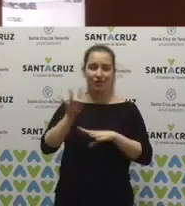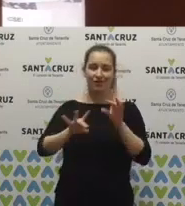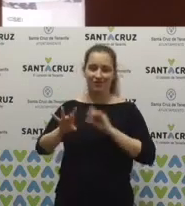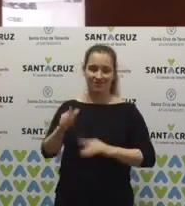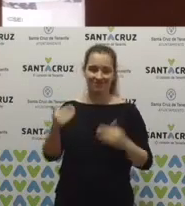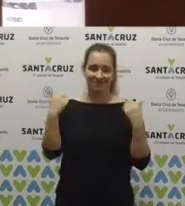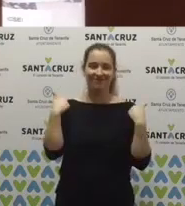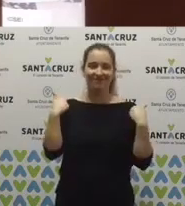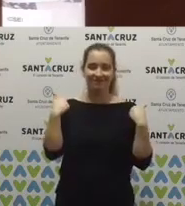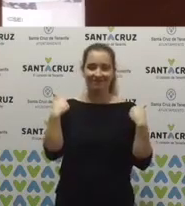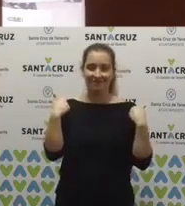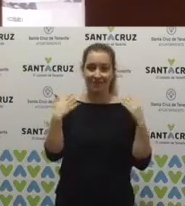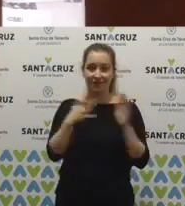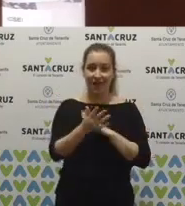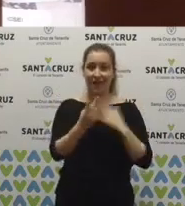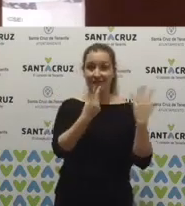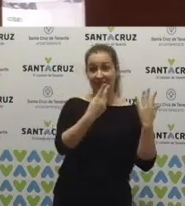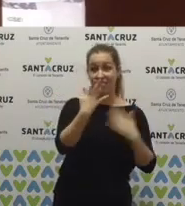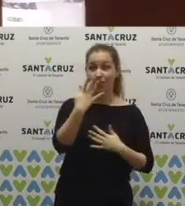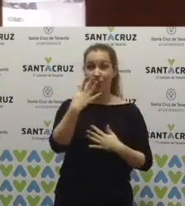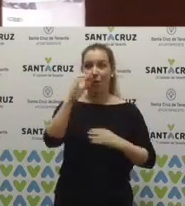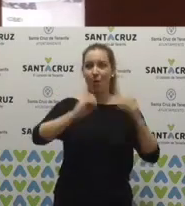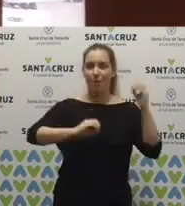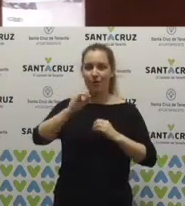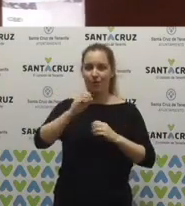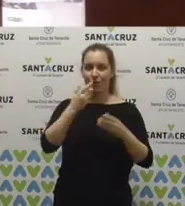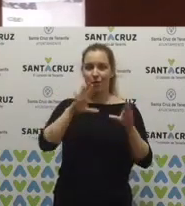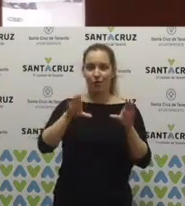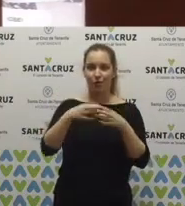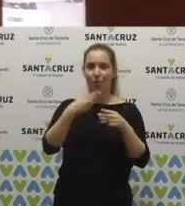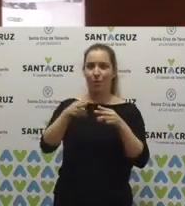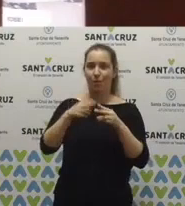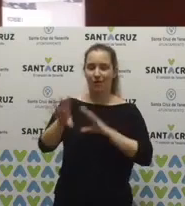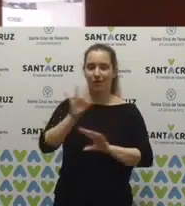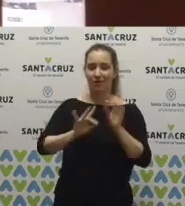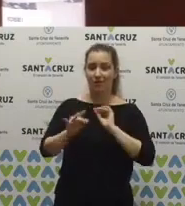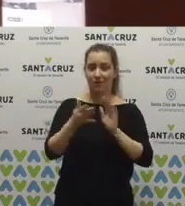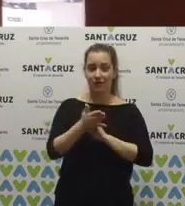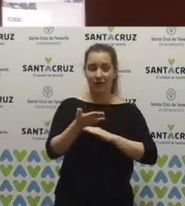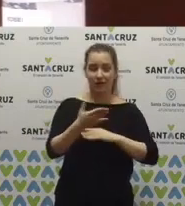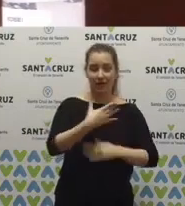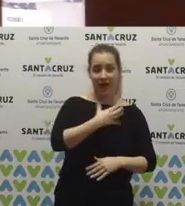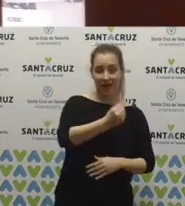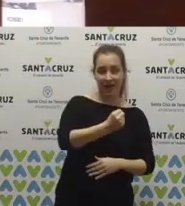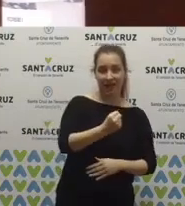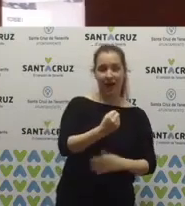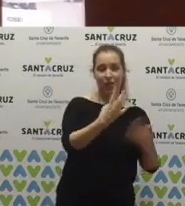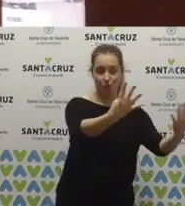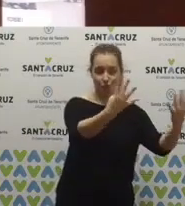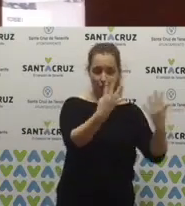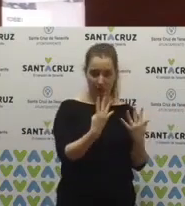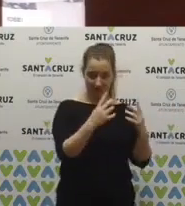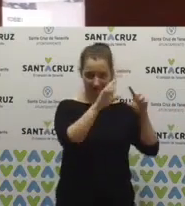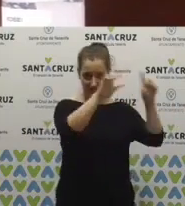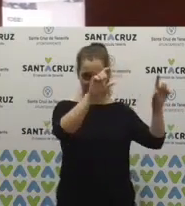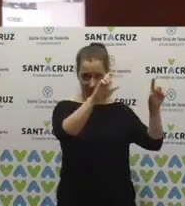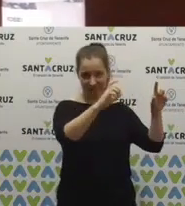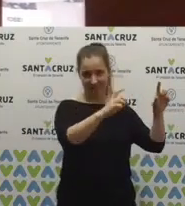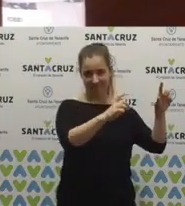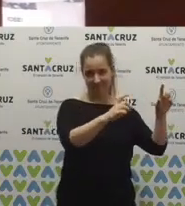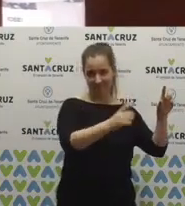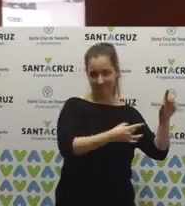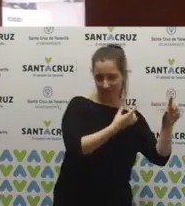el 74% por ejemplo a propuesta de la alcaldía se cogen nueve representantes organizaciones empresariales sindicales etcétera